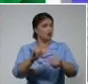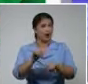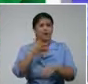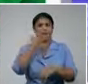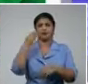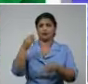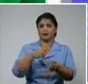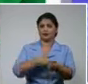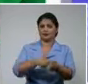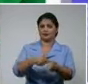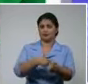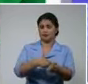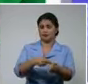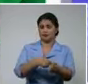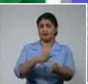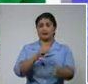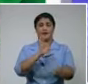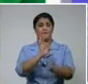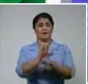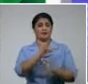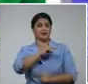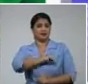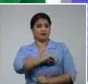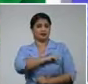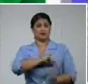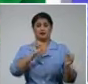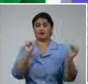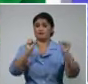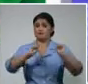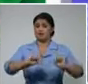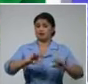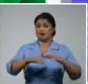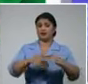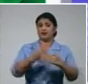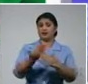Comenzó los síntomas el día 24 de febrero,